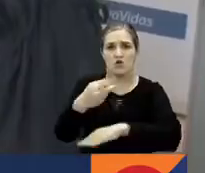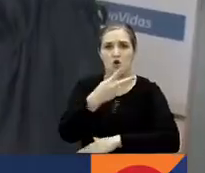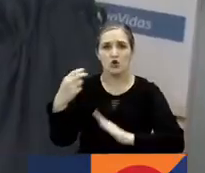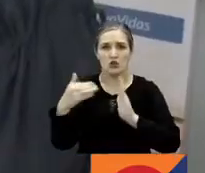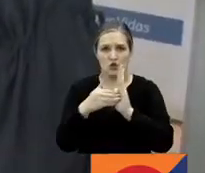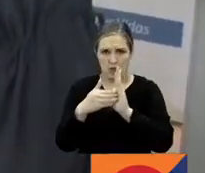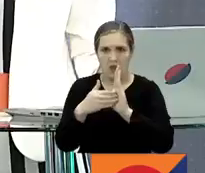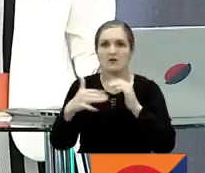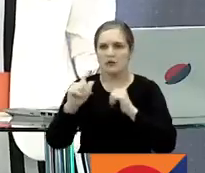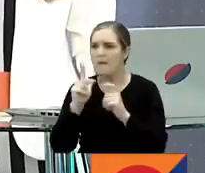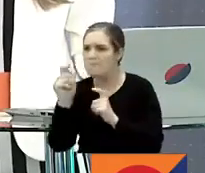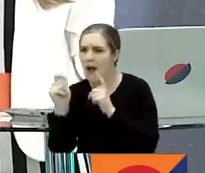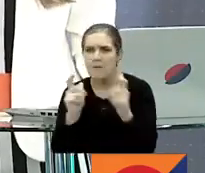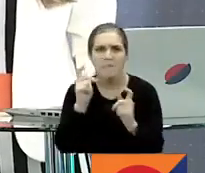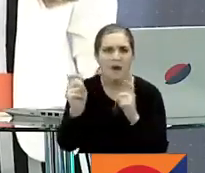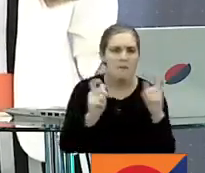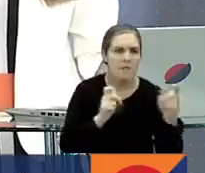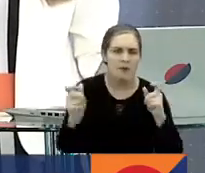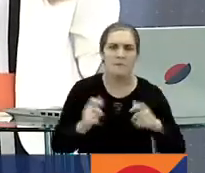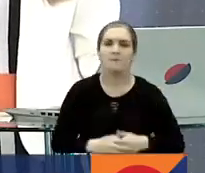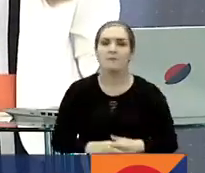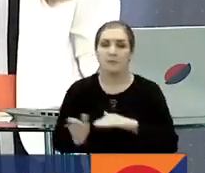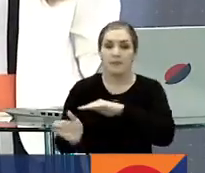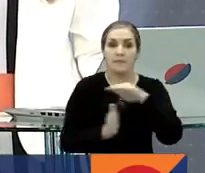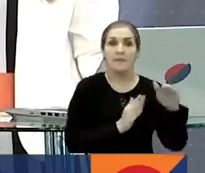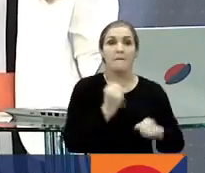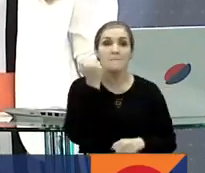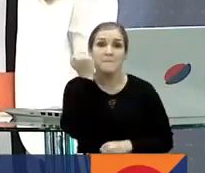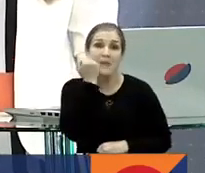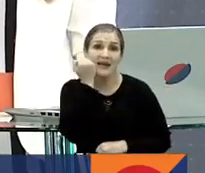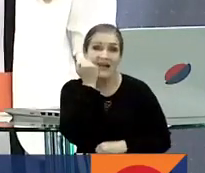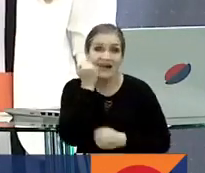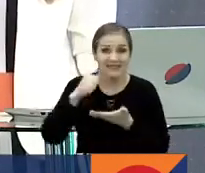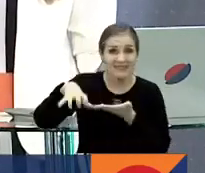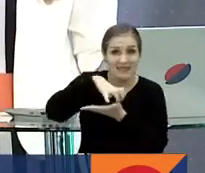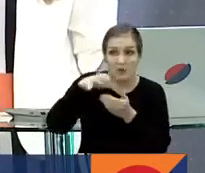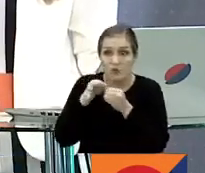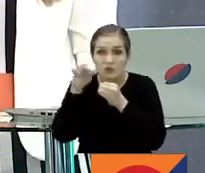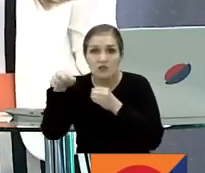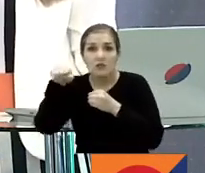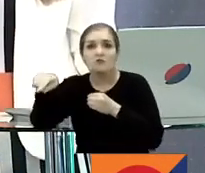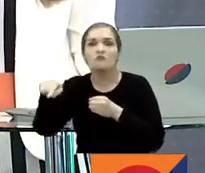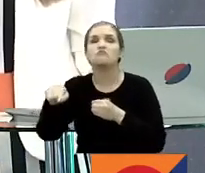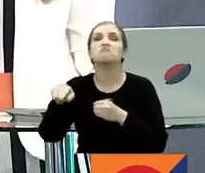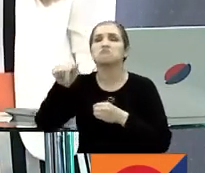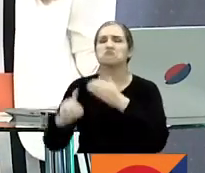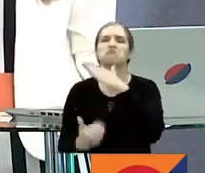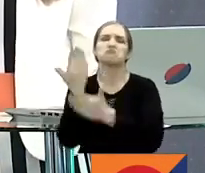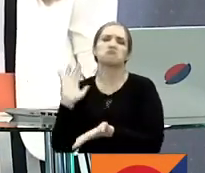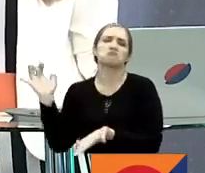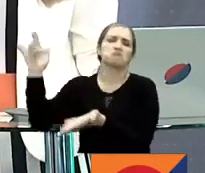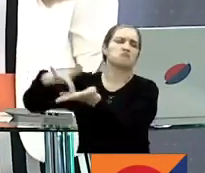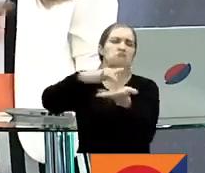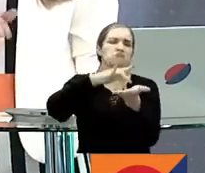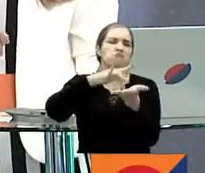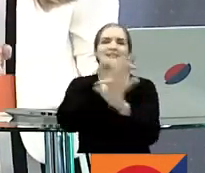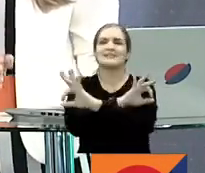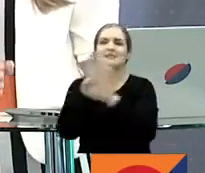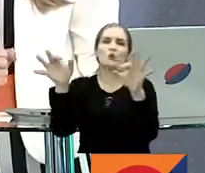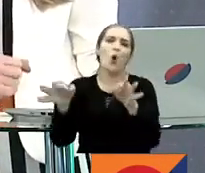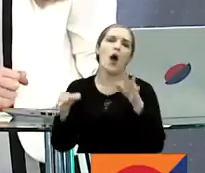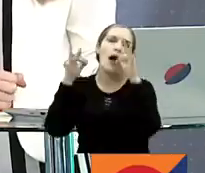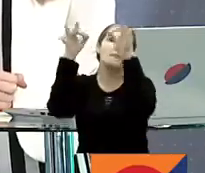vacuna. Y las autoridades en Barrancabermeja, Santander, decidieron aplazar una vez más el regreso a las aulas de clase hasta el